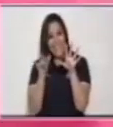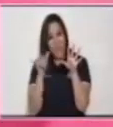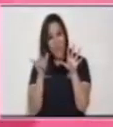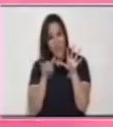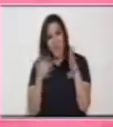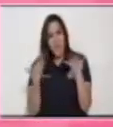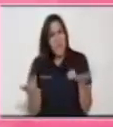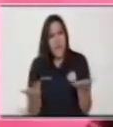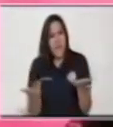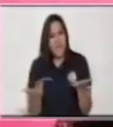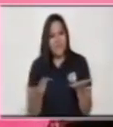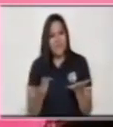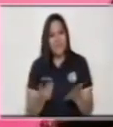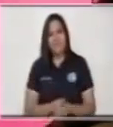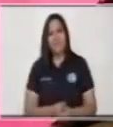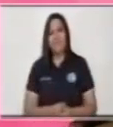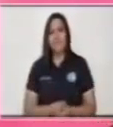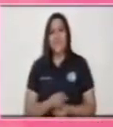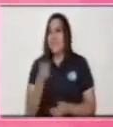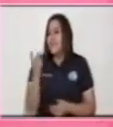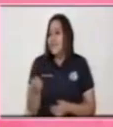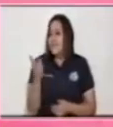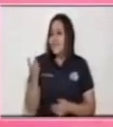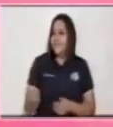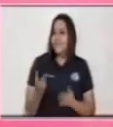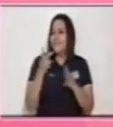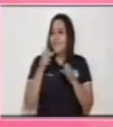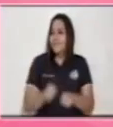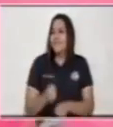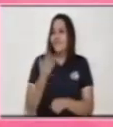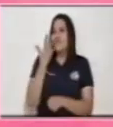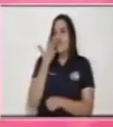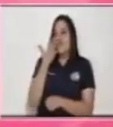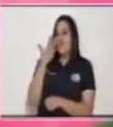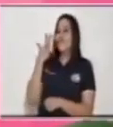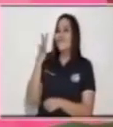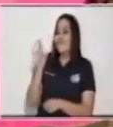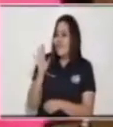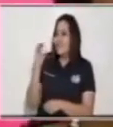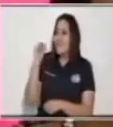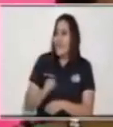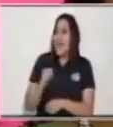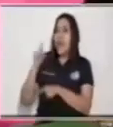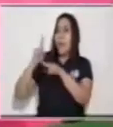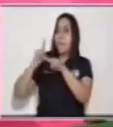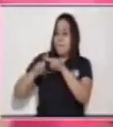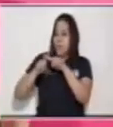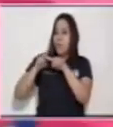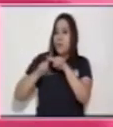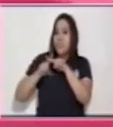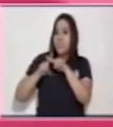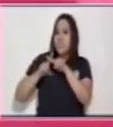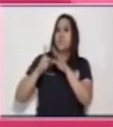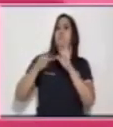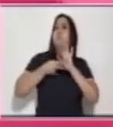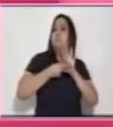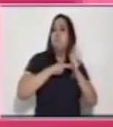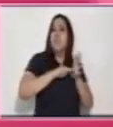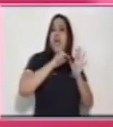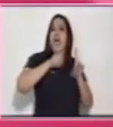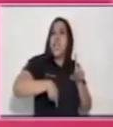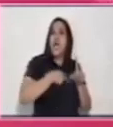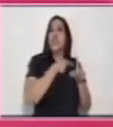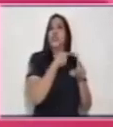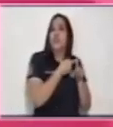Es lo mismo. Otra vez pudimos comprobar que la multiplicación es la suma, solo que